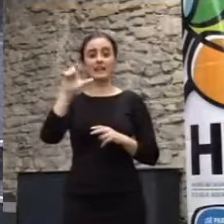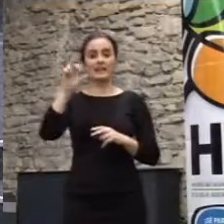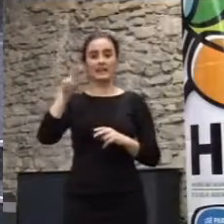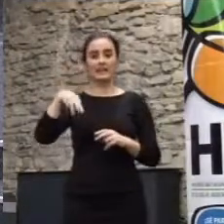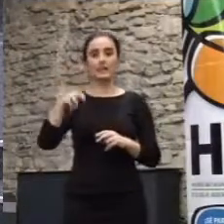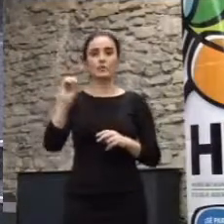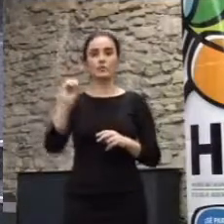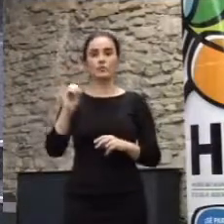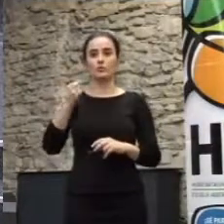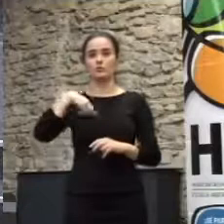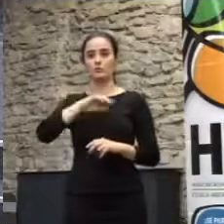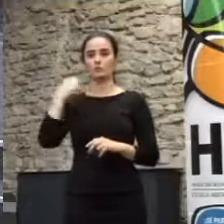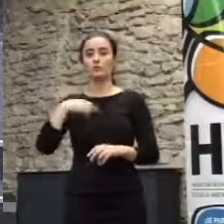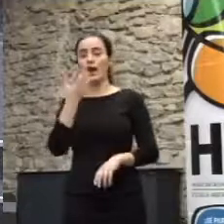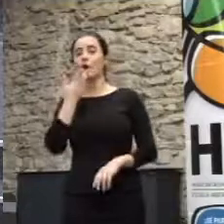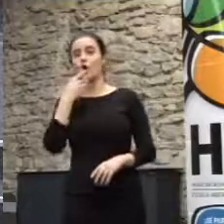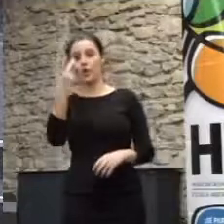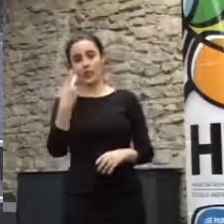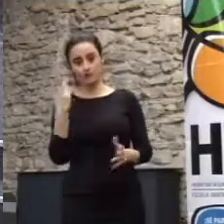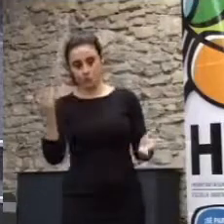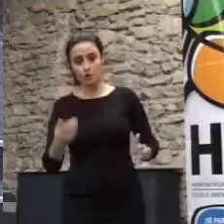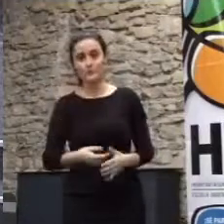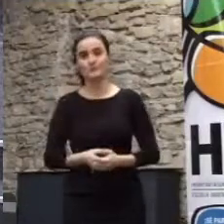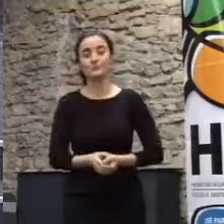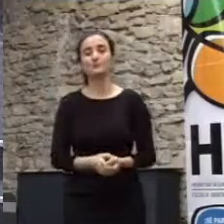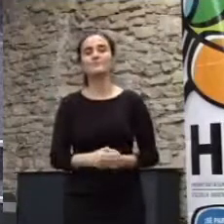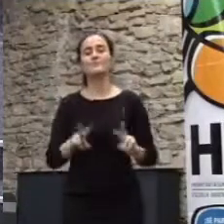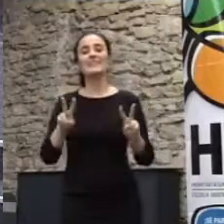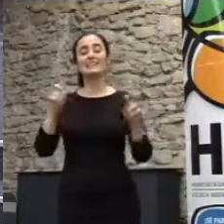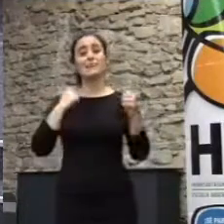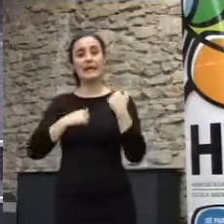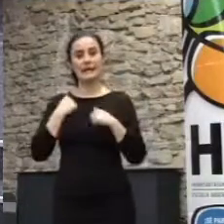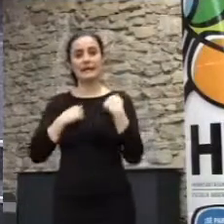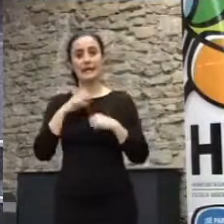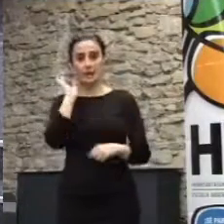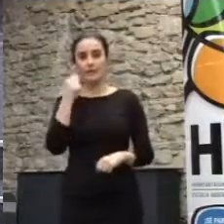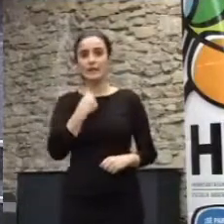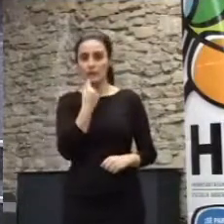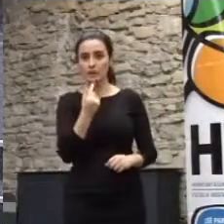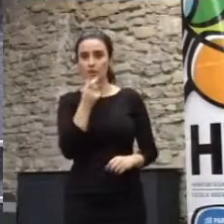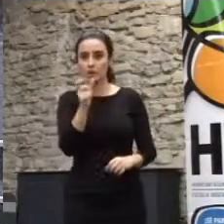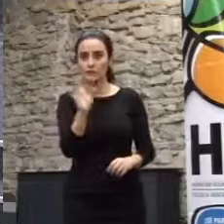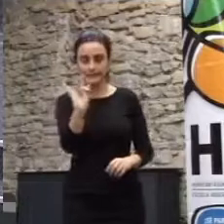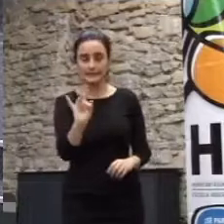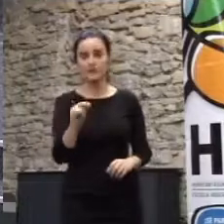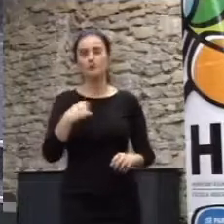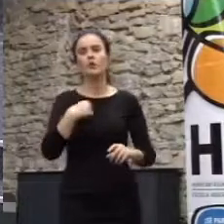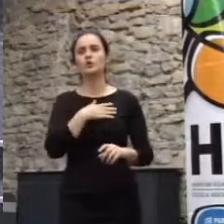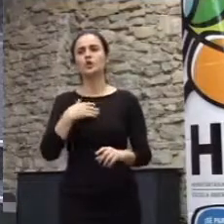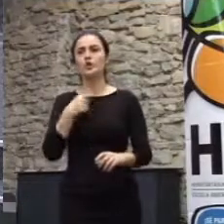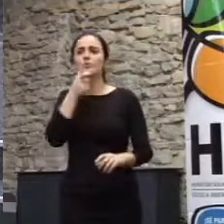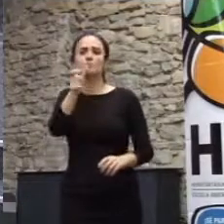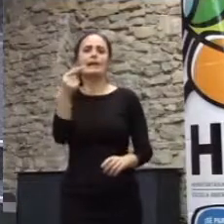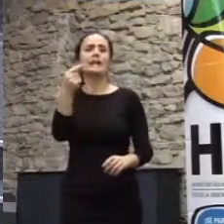como somos mayores ya nos conocemos. Lo de Quejica es verdad que yo lo he dicho, pero no lo he dicho en un aspecto negativo.